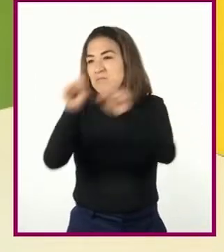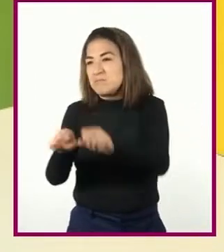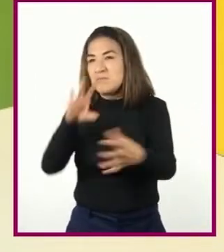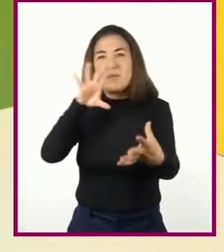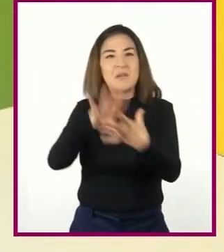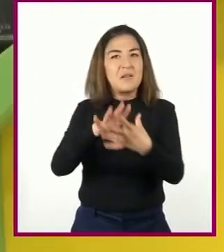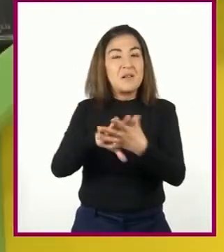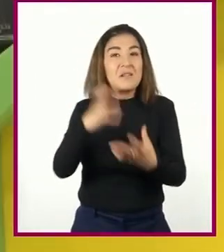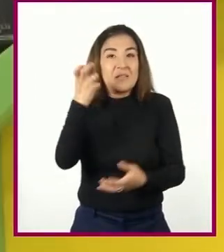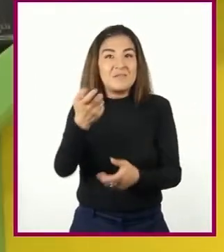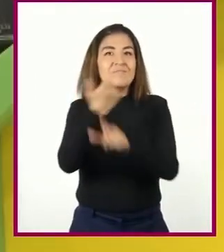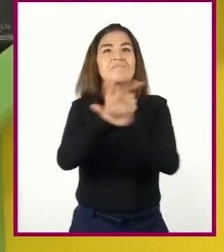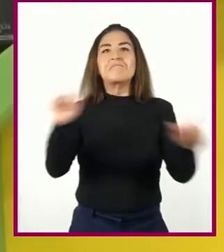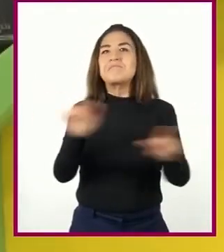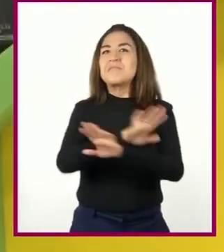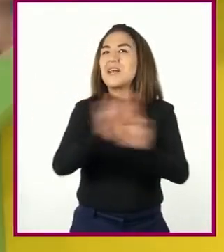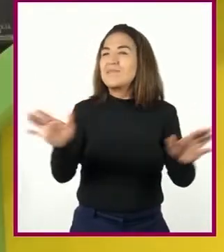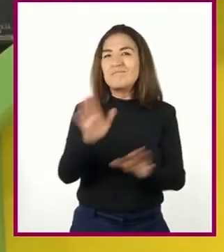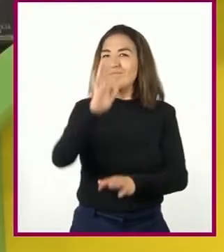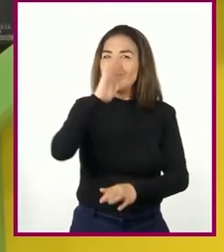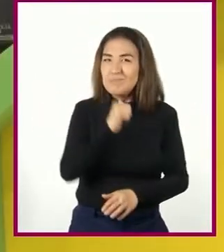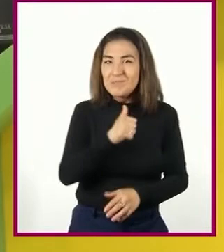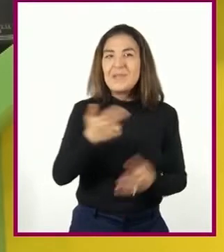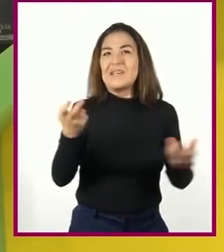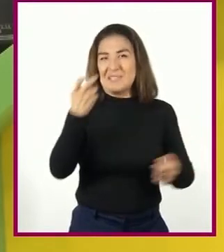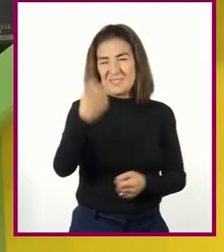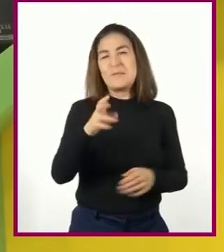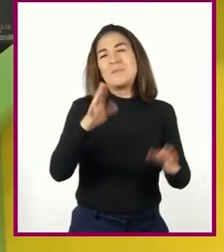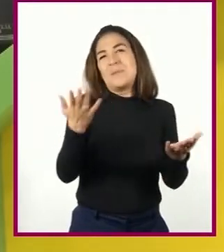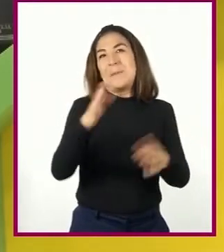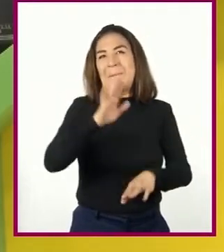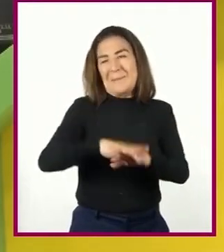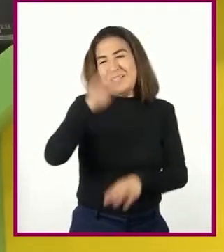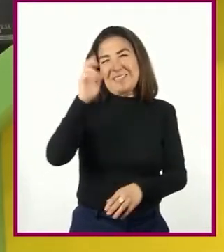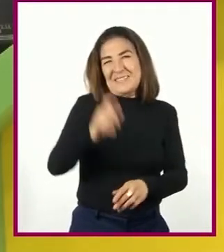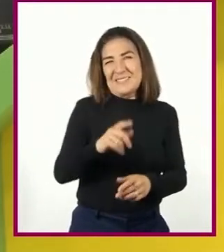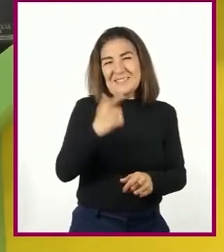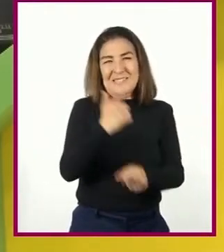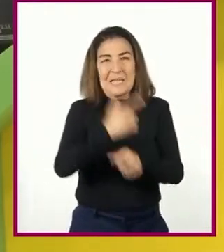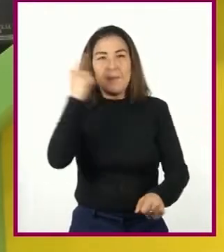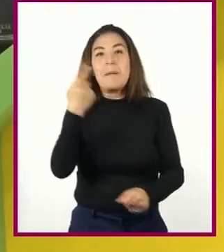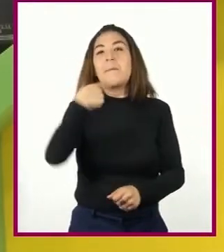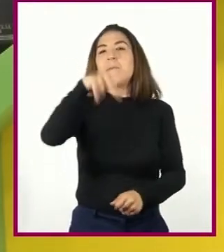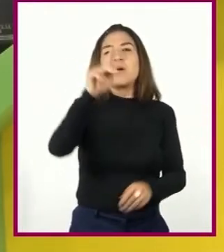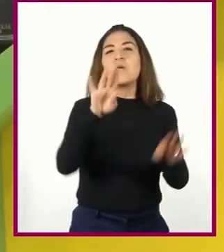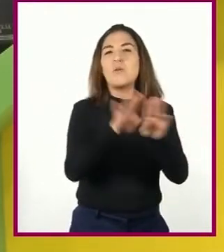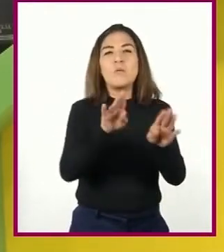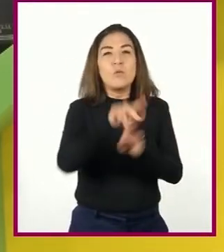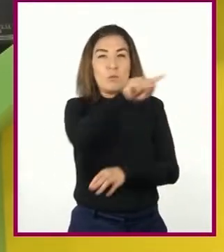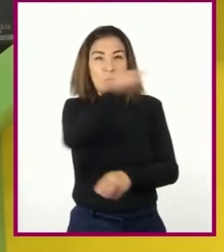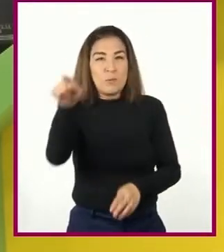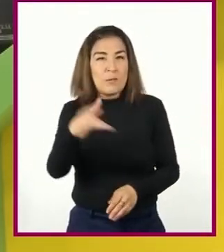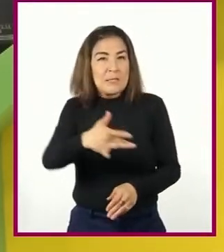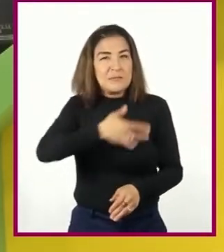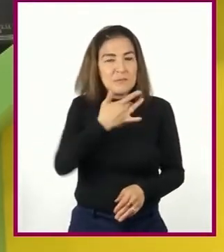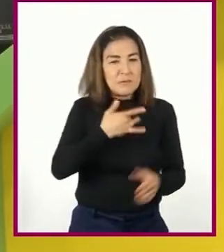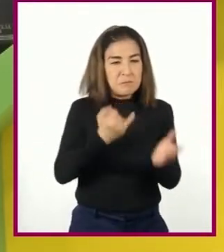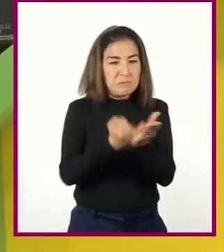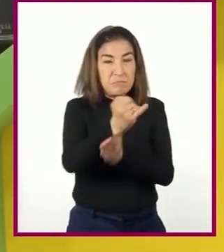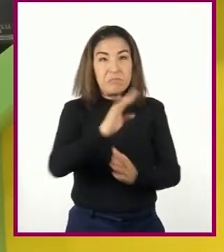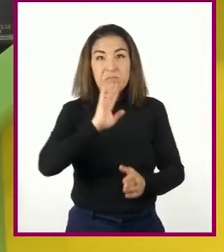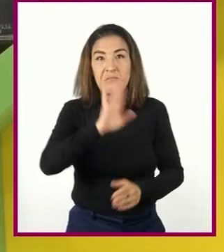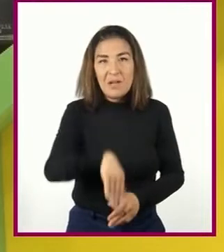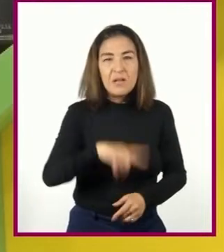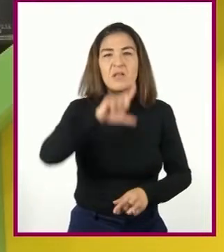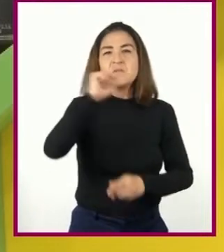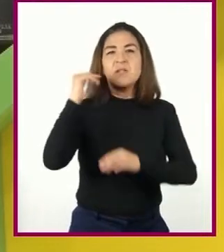reclusorio. Esto es extremo, pero en menor grado, por cada mala decisión, vamos perdiendo un